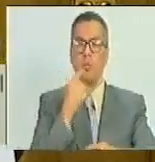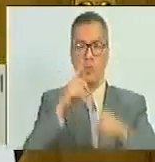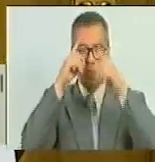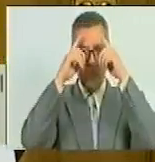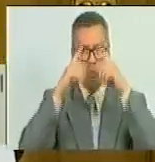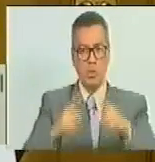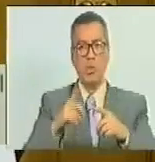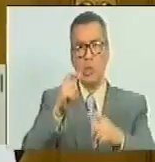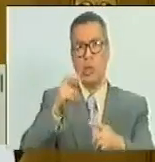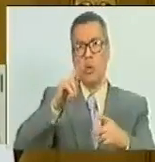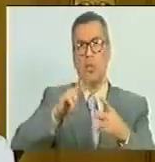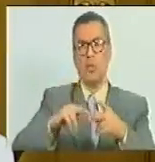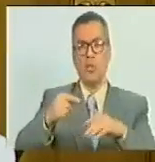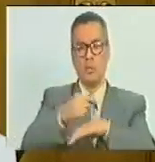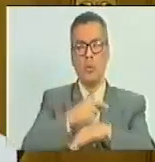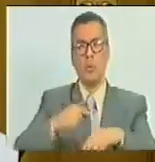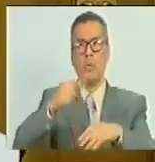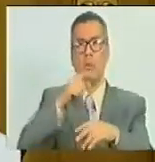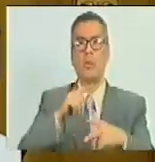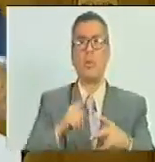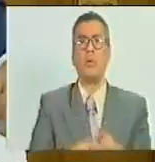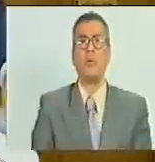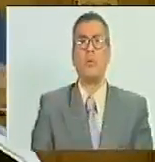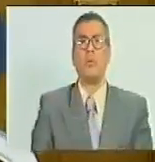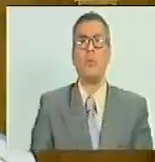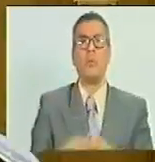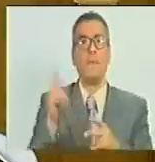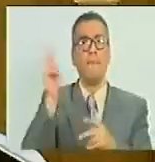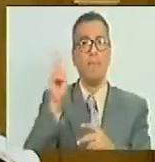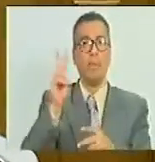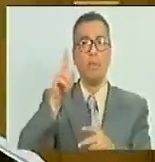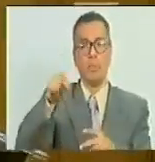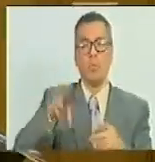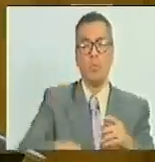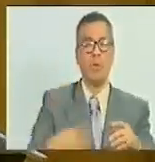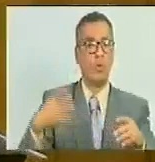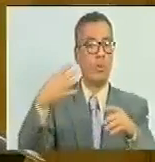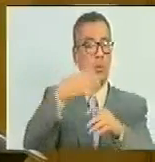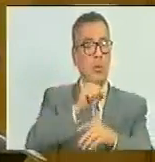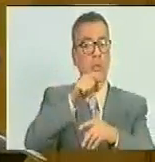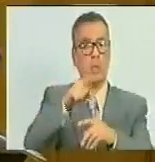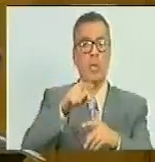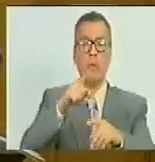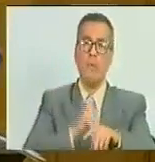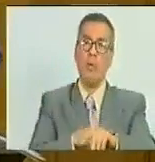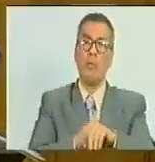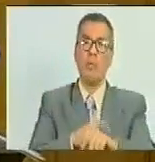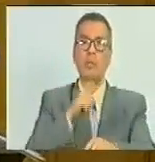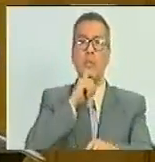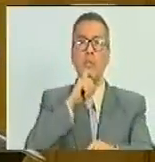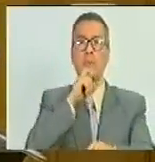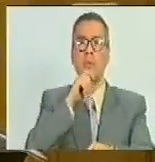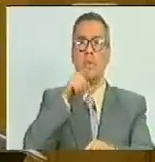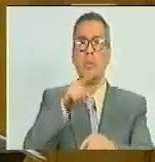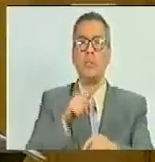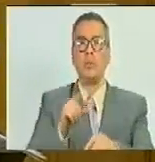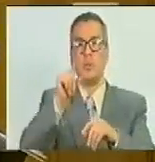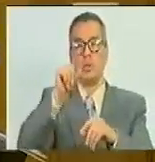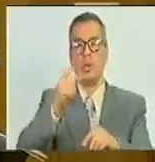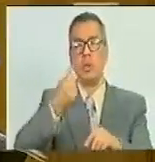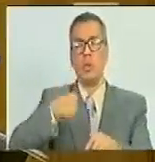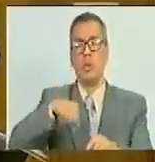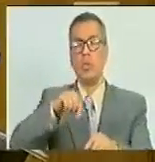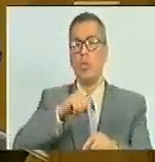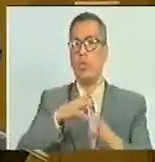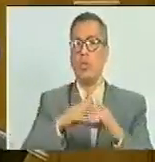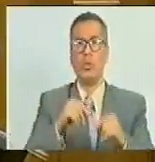de Turquía, de su gobierno, Venezuela logró mitigar en momentos críticos los